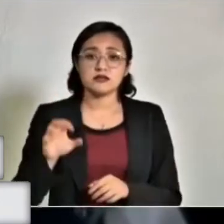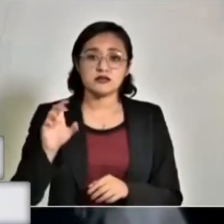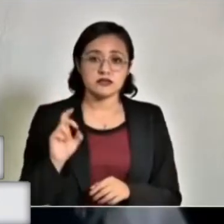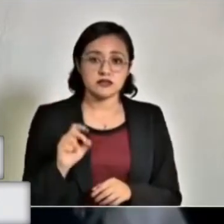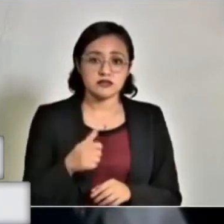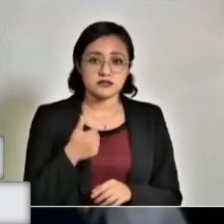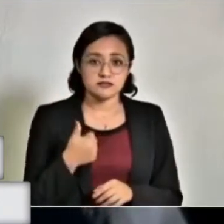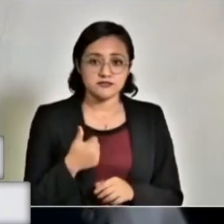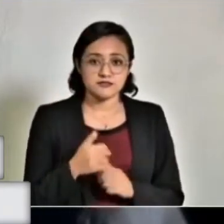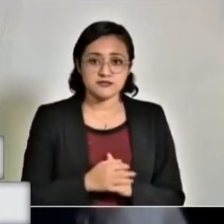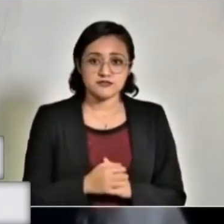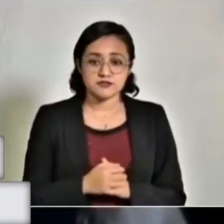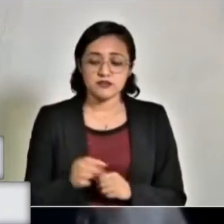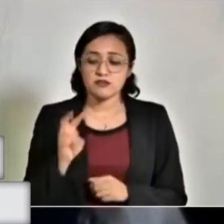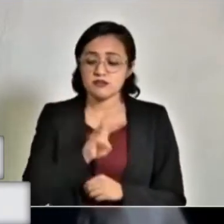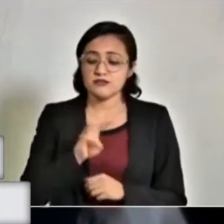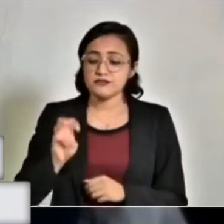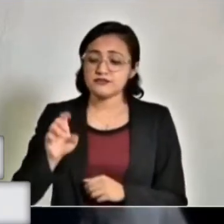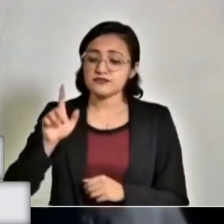31.636,